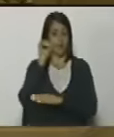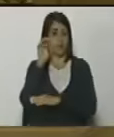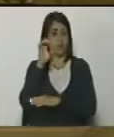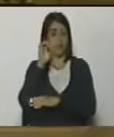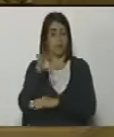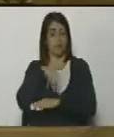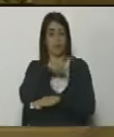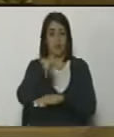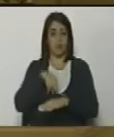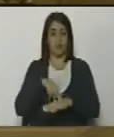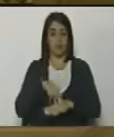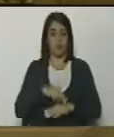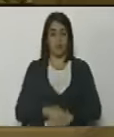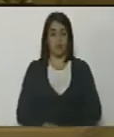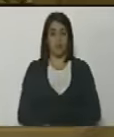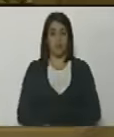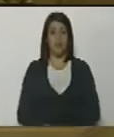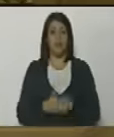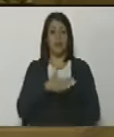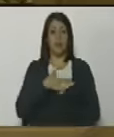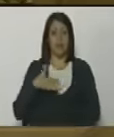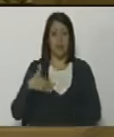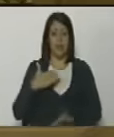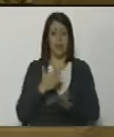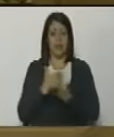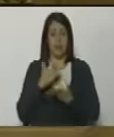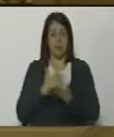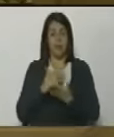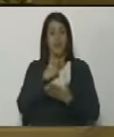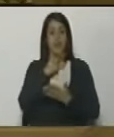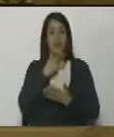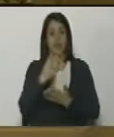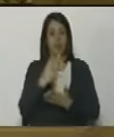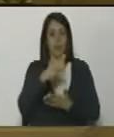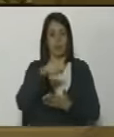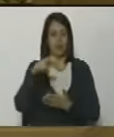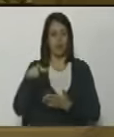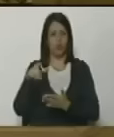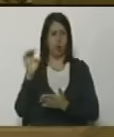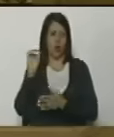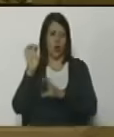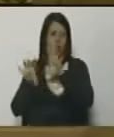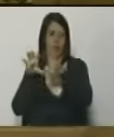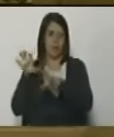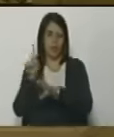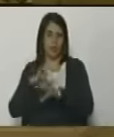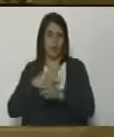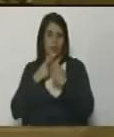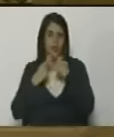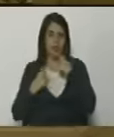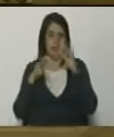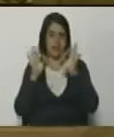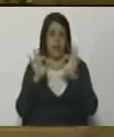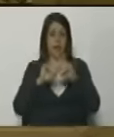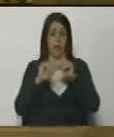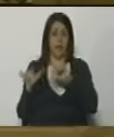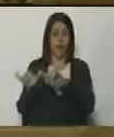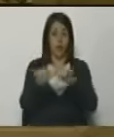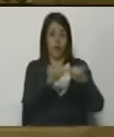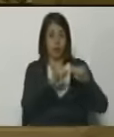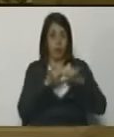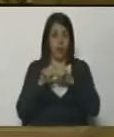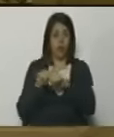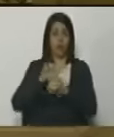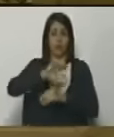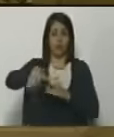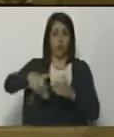Asamblea Nacional busca siempre ser la voz de aquellos que no pueden expresarse. Pero al igual que ustedes y que